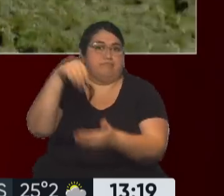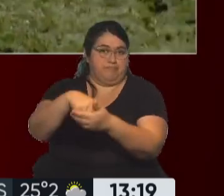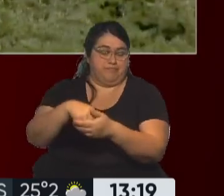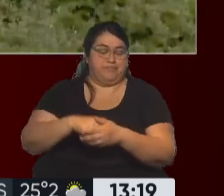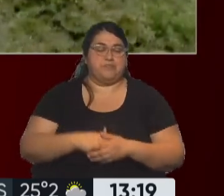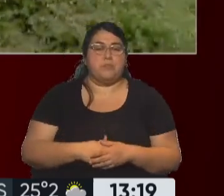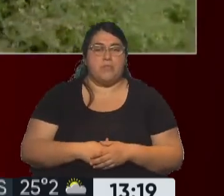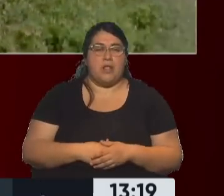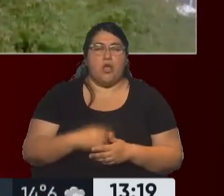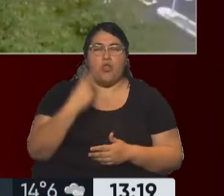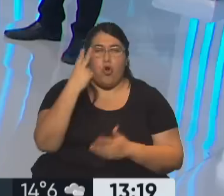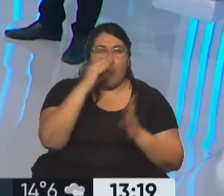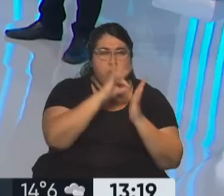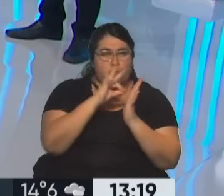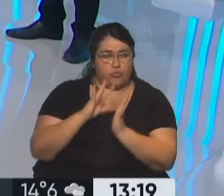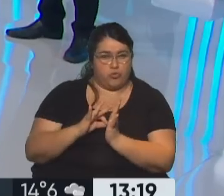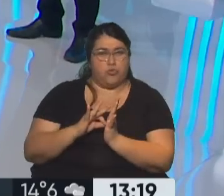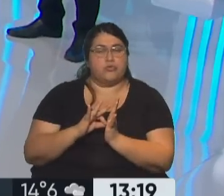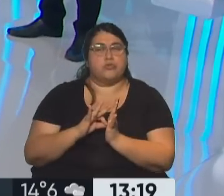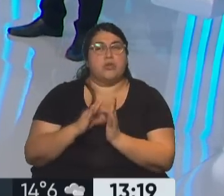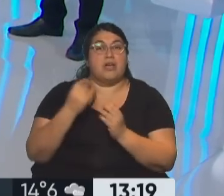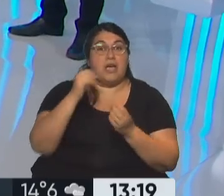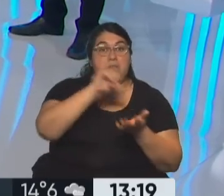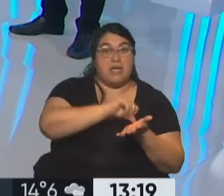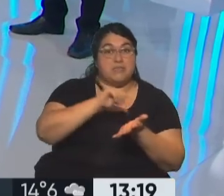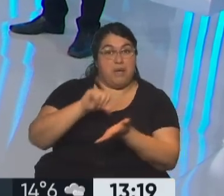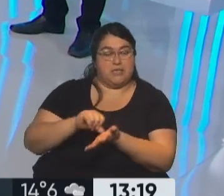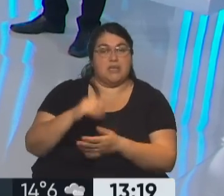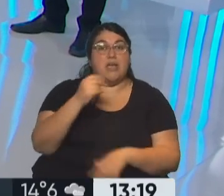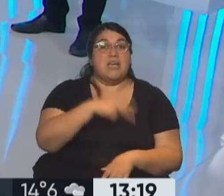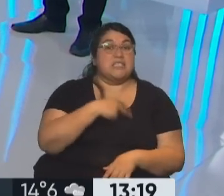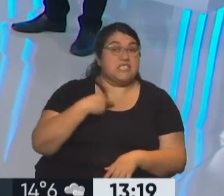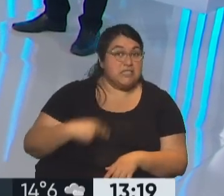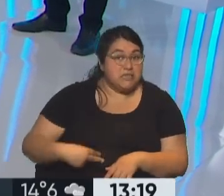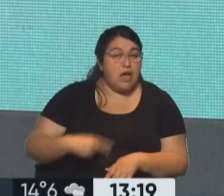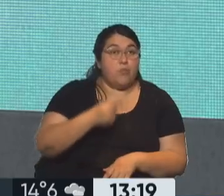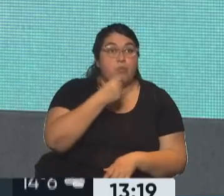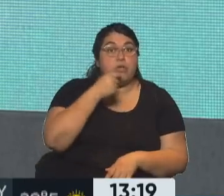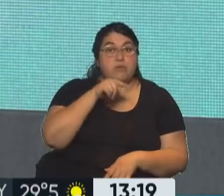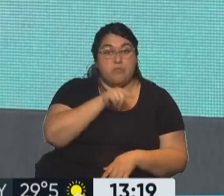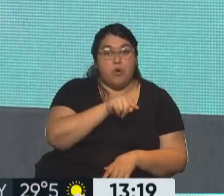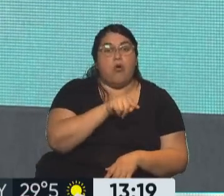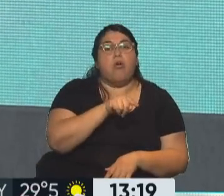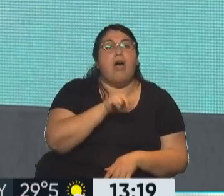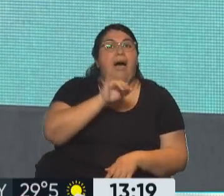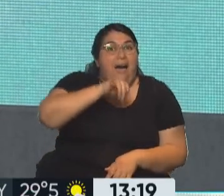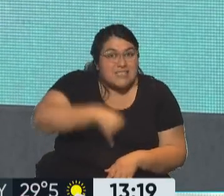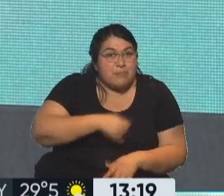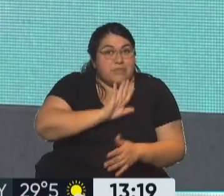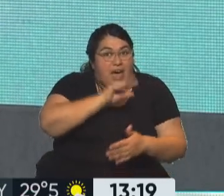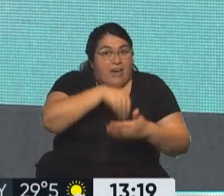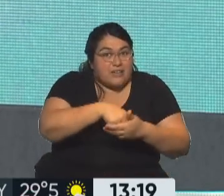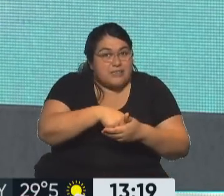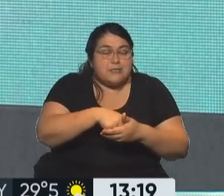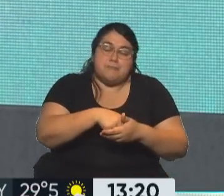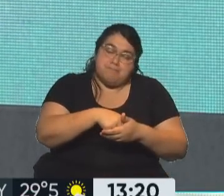segundo punto, que es la dificultad para estados como China de aceptar realmente esa posición. ¿Por qué? Bueno, porque